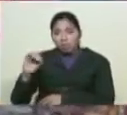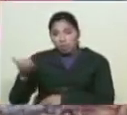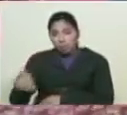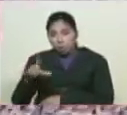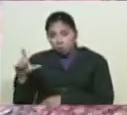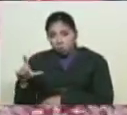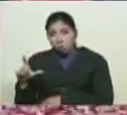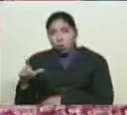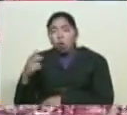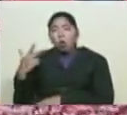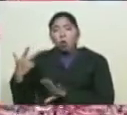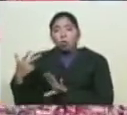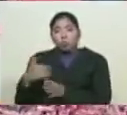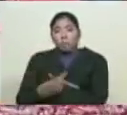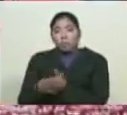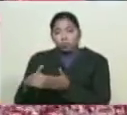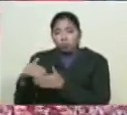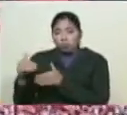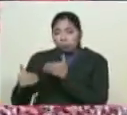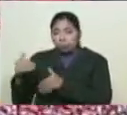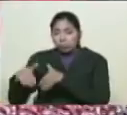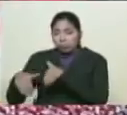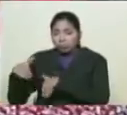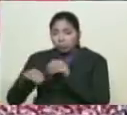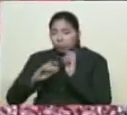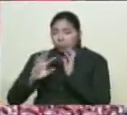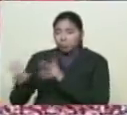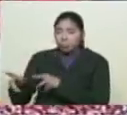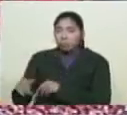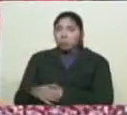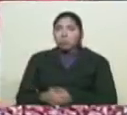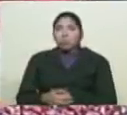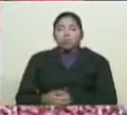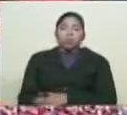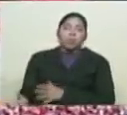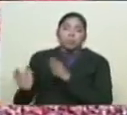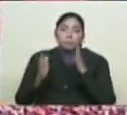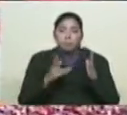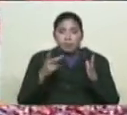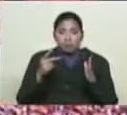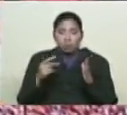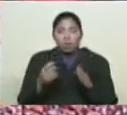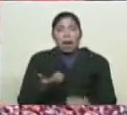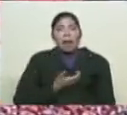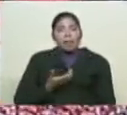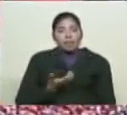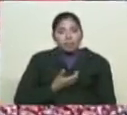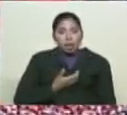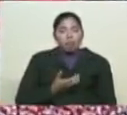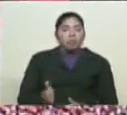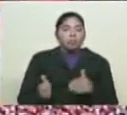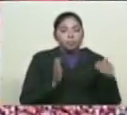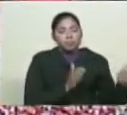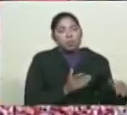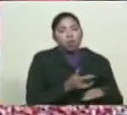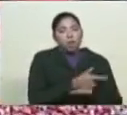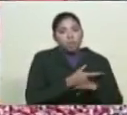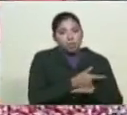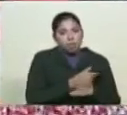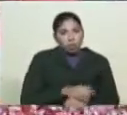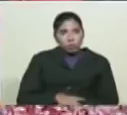8 millones de venezolanos salieron a ejercer su derecho al voto, y seguidamente también la de alcaldes y gobernadores. Importante